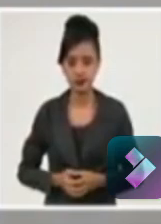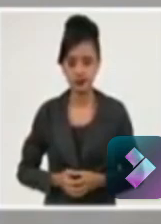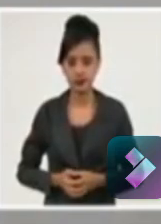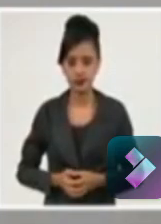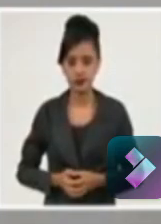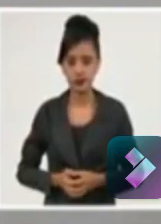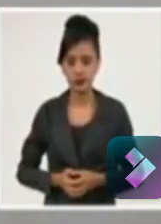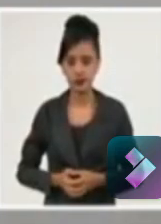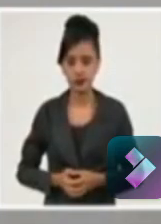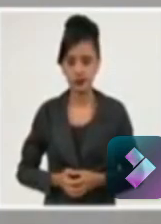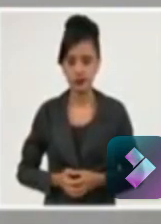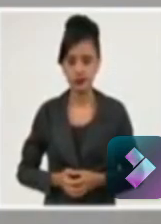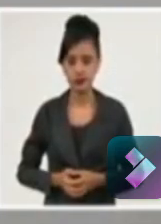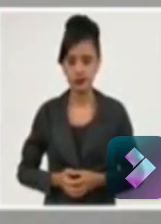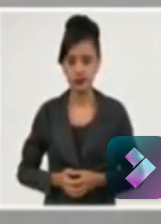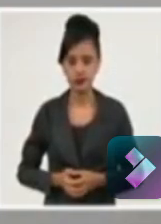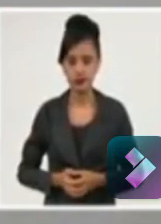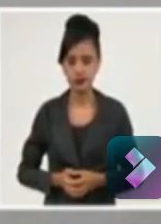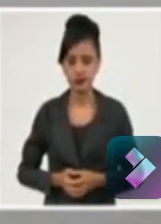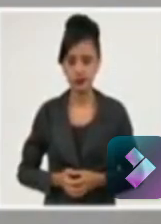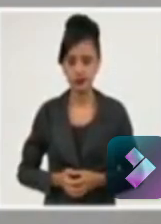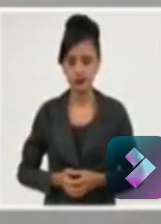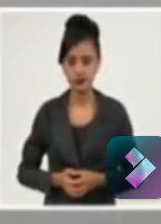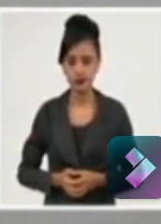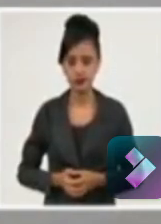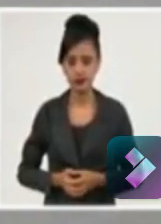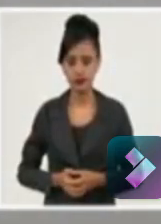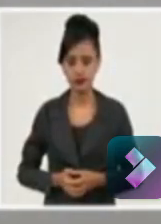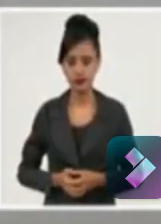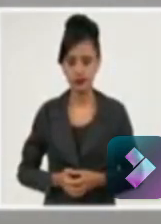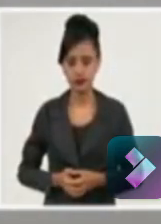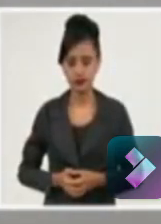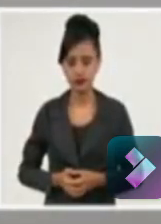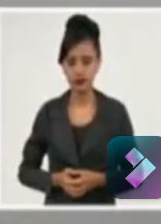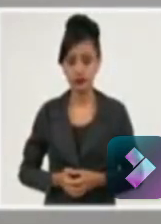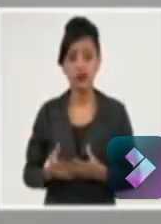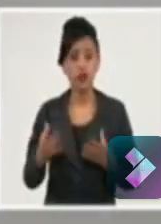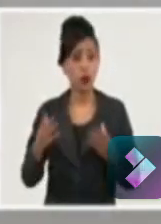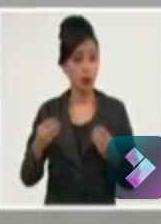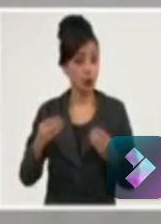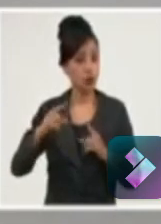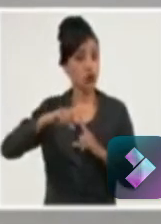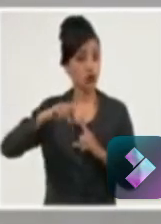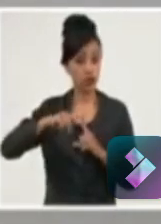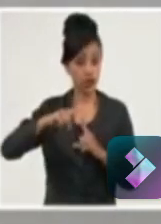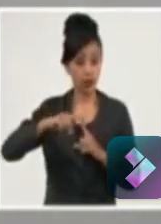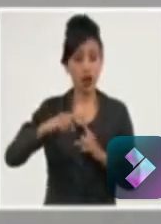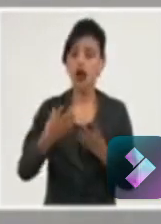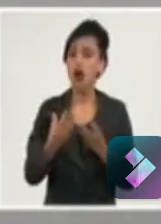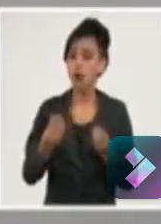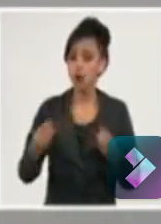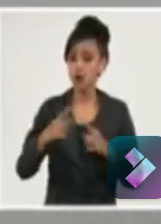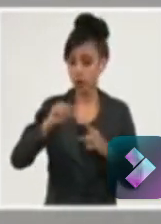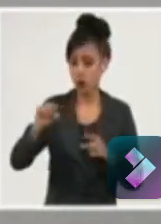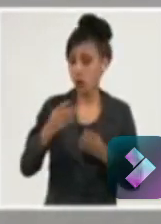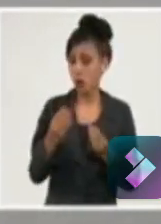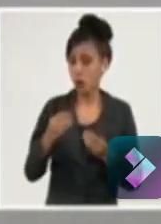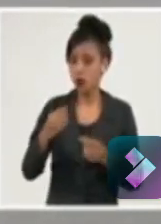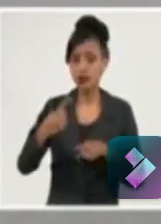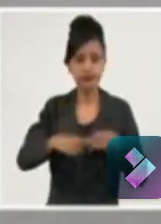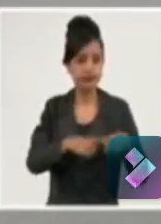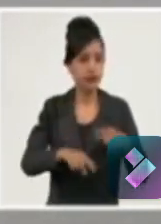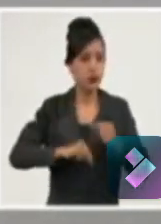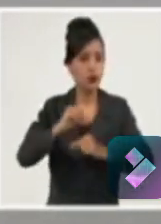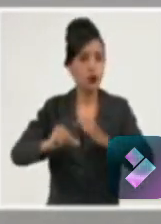grupo de temas, hay un grupo de acciones que en los últimos años han ido